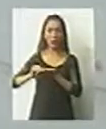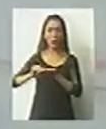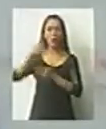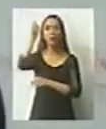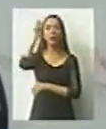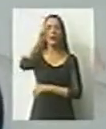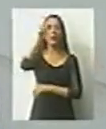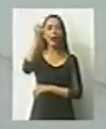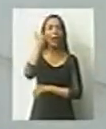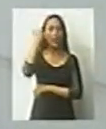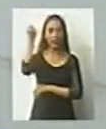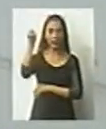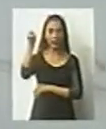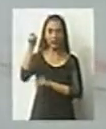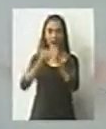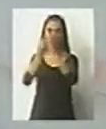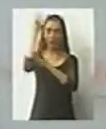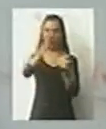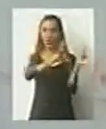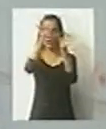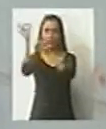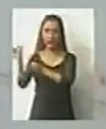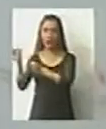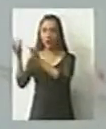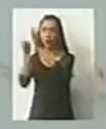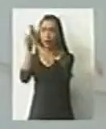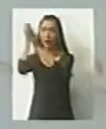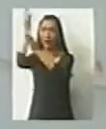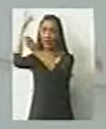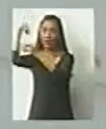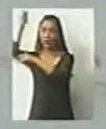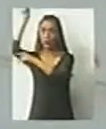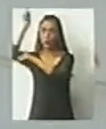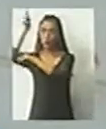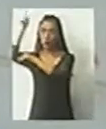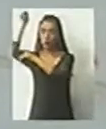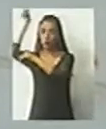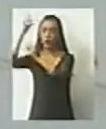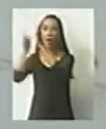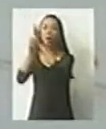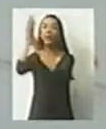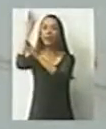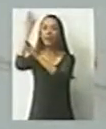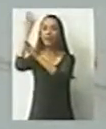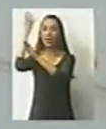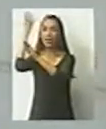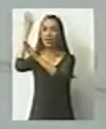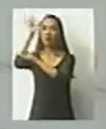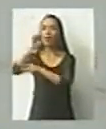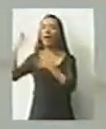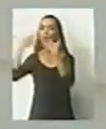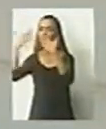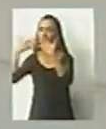Araya. En toda la mañana se trató de mantener un diálogo con algunas personas que